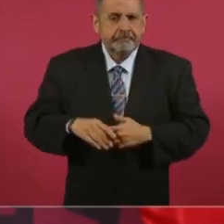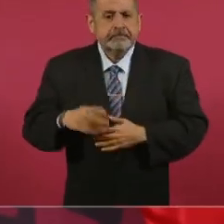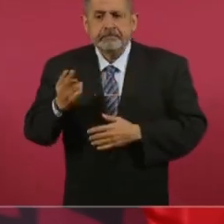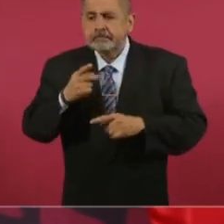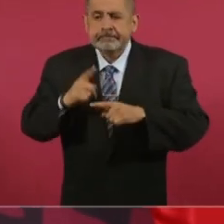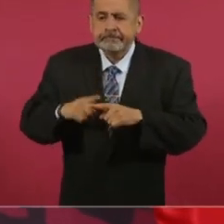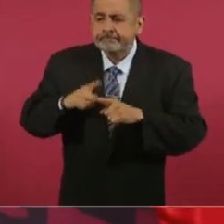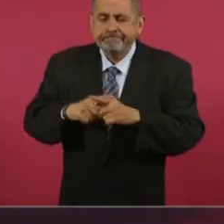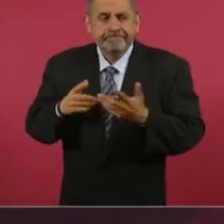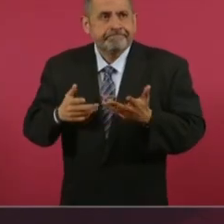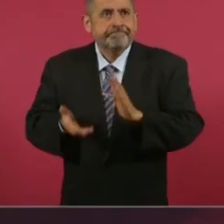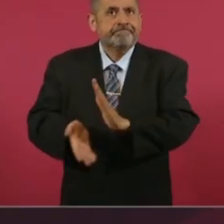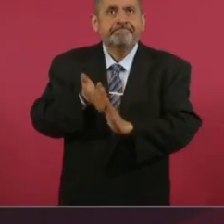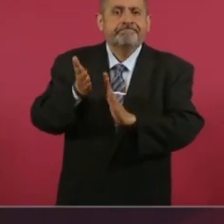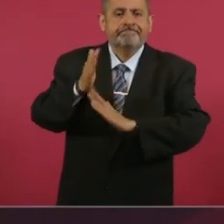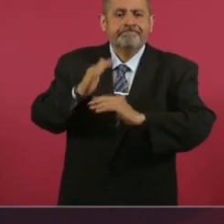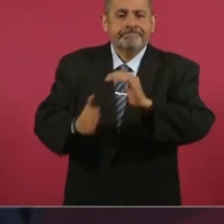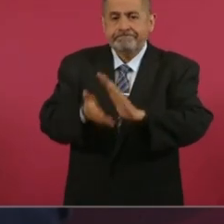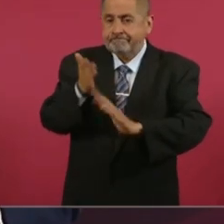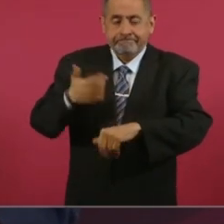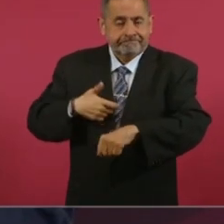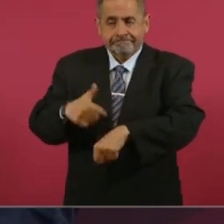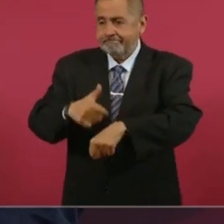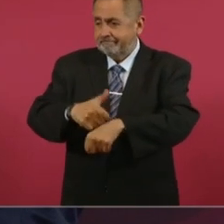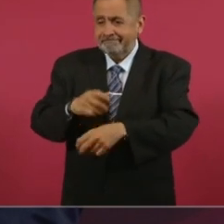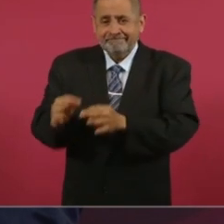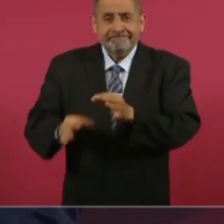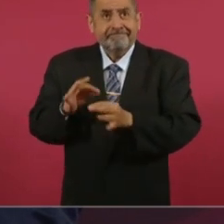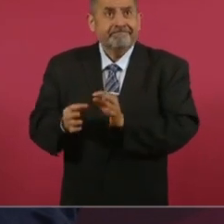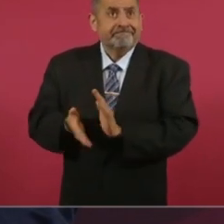necesitábamos construir a tiempo